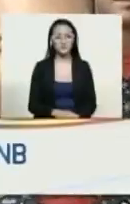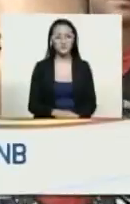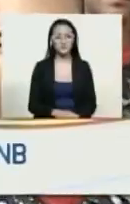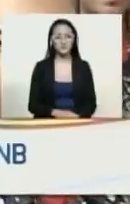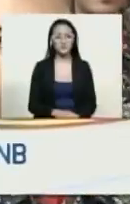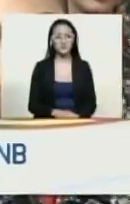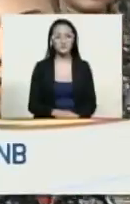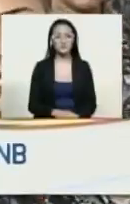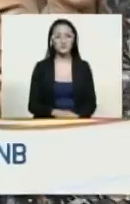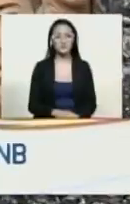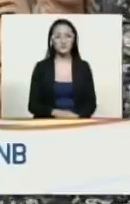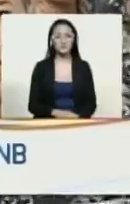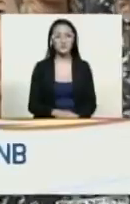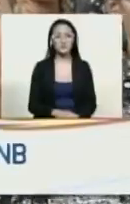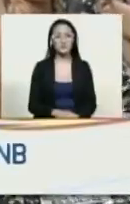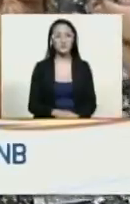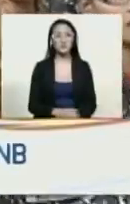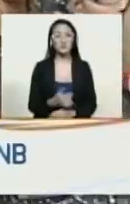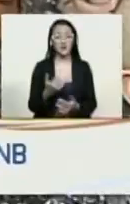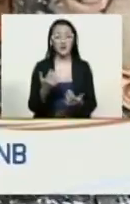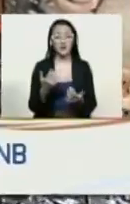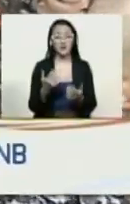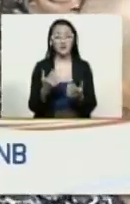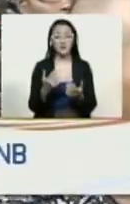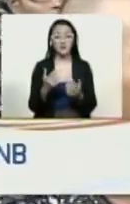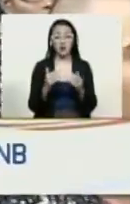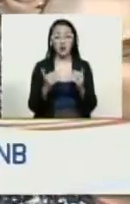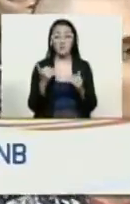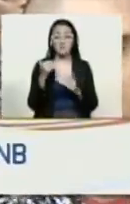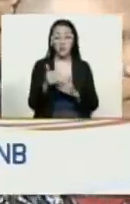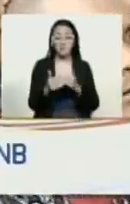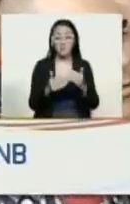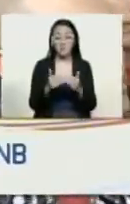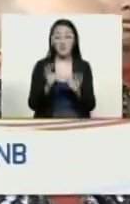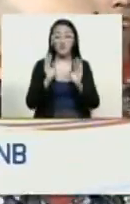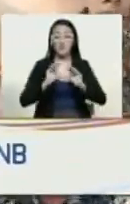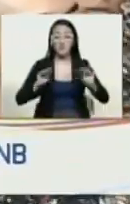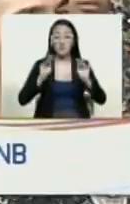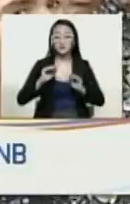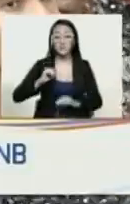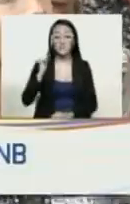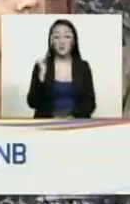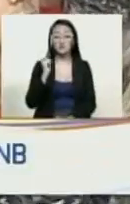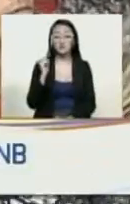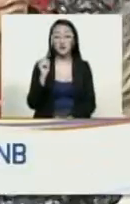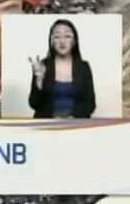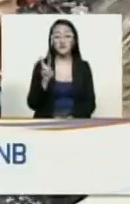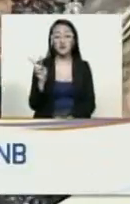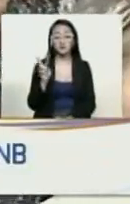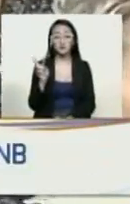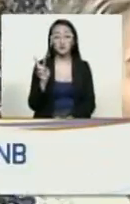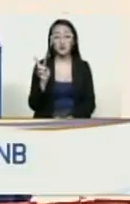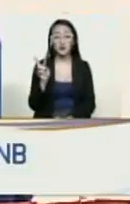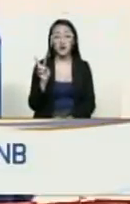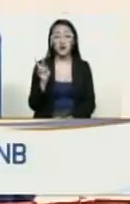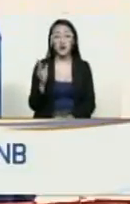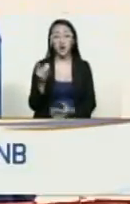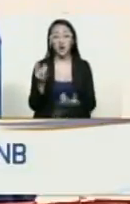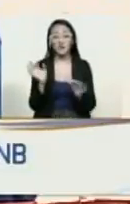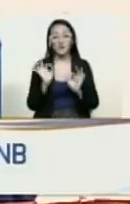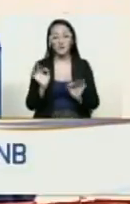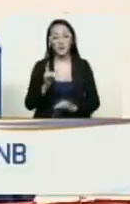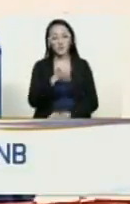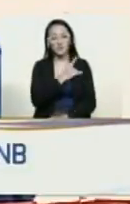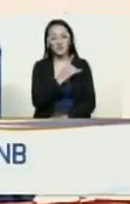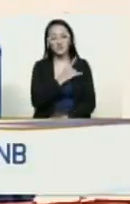de llevar a rango universitario la formación de los policías del país y de